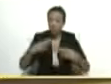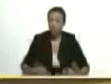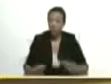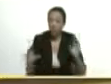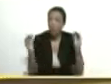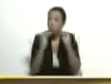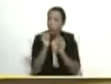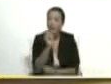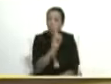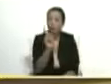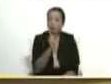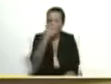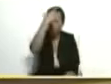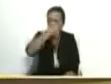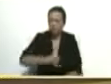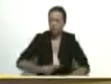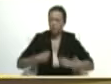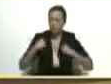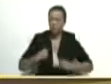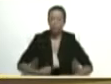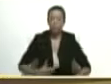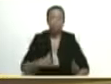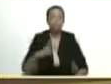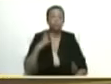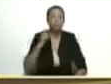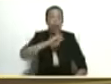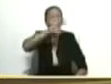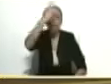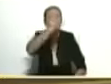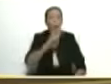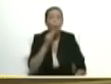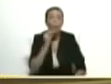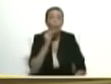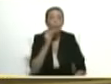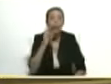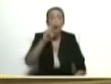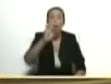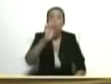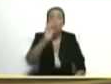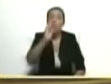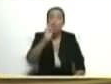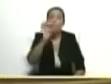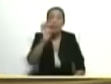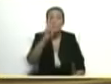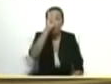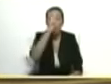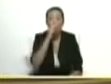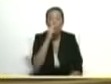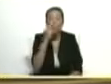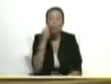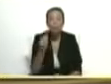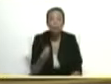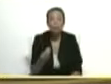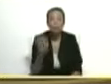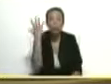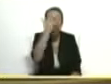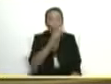inigualable, insigne, nuestro joven mártir Robert Serra. Honor y gloria a Robert